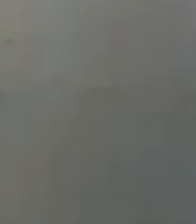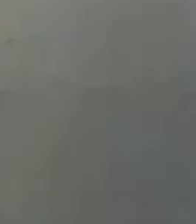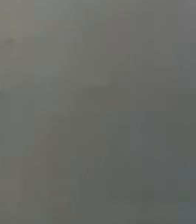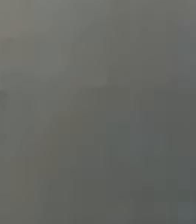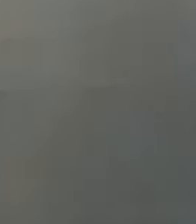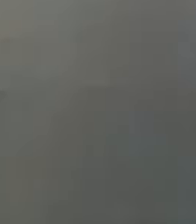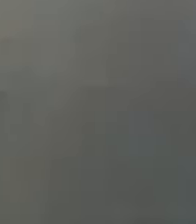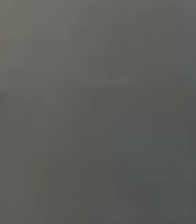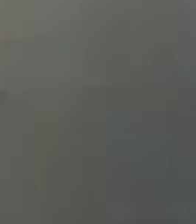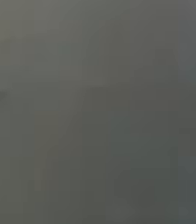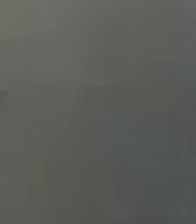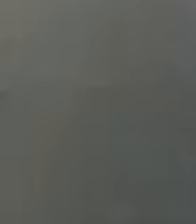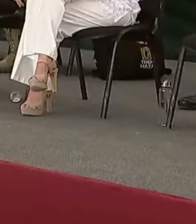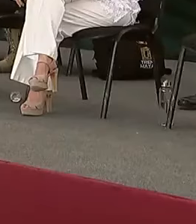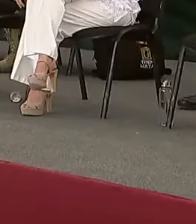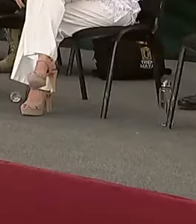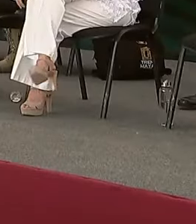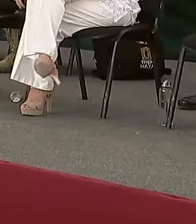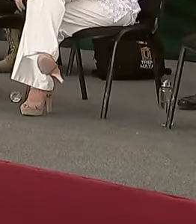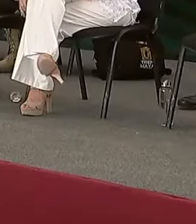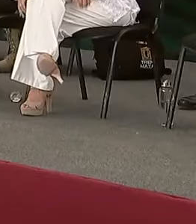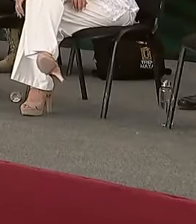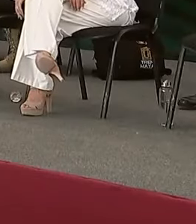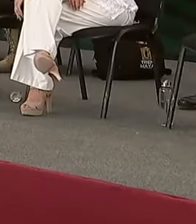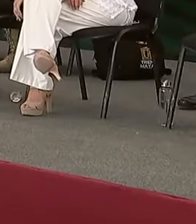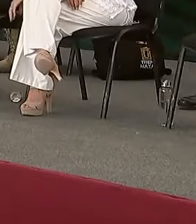decir. No.